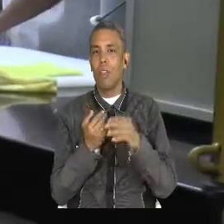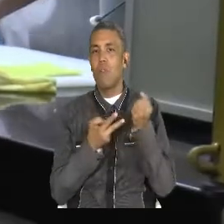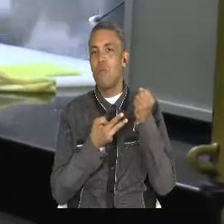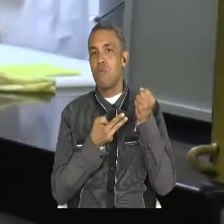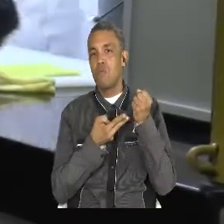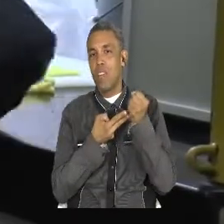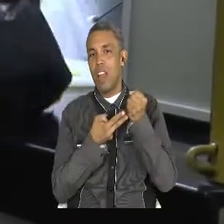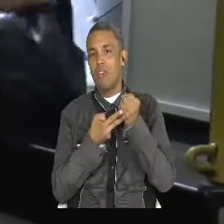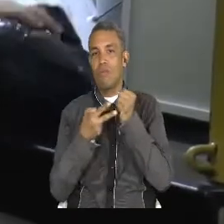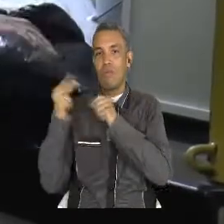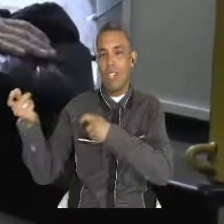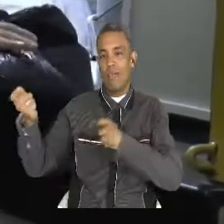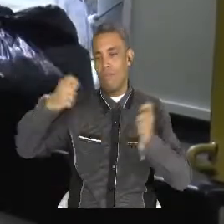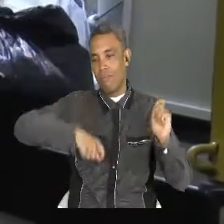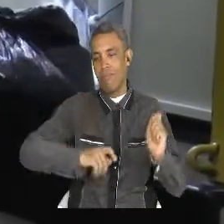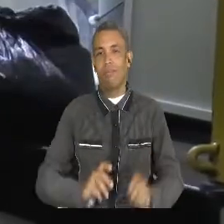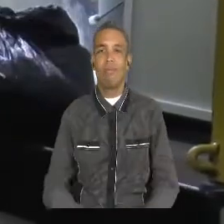Voy a descargar por acá.